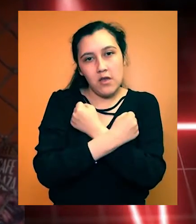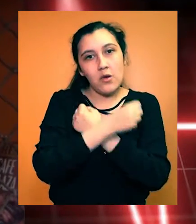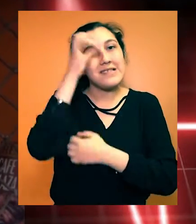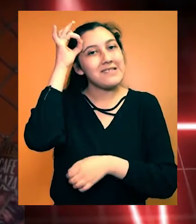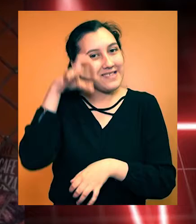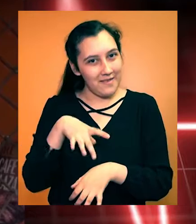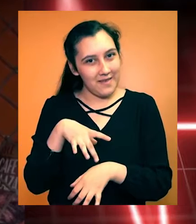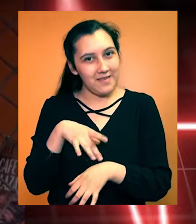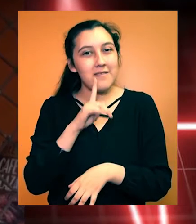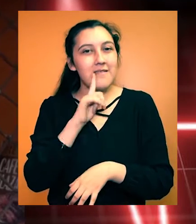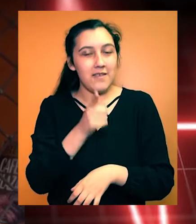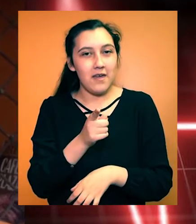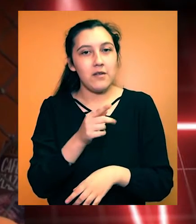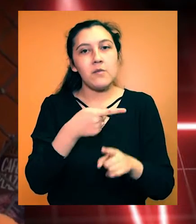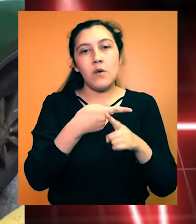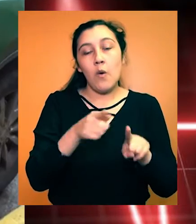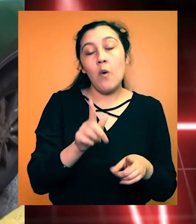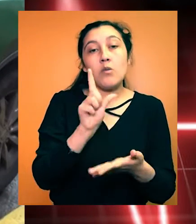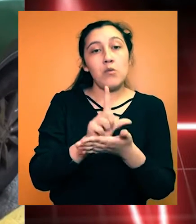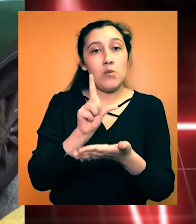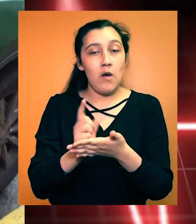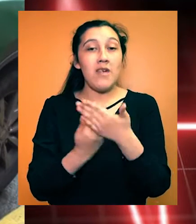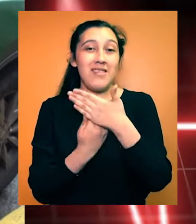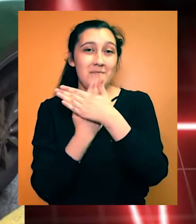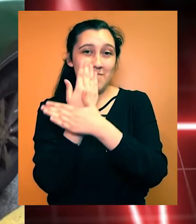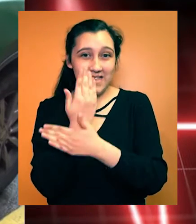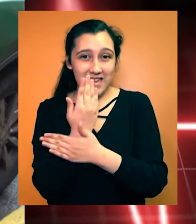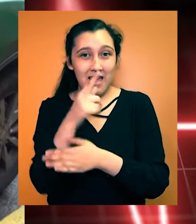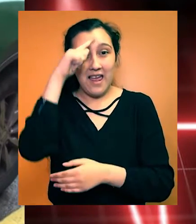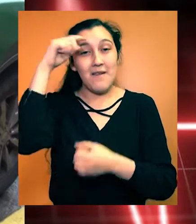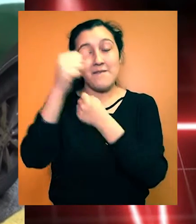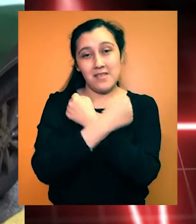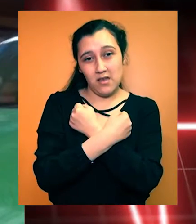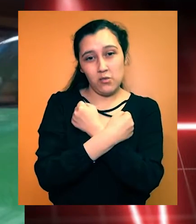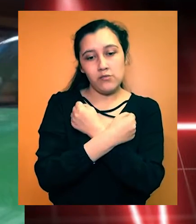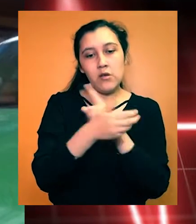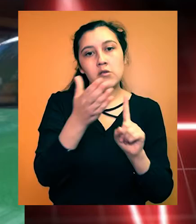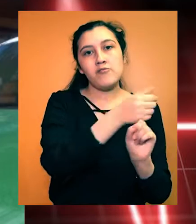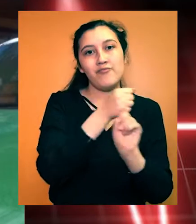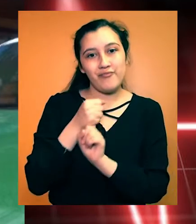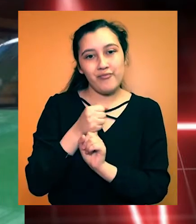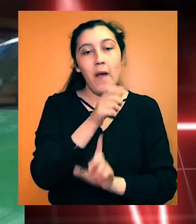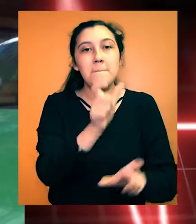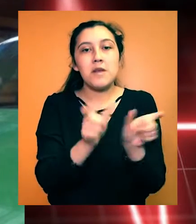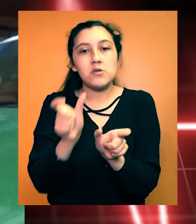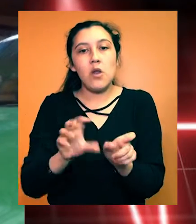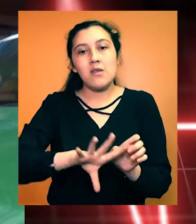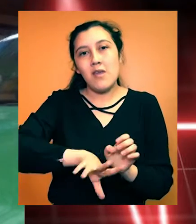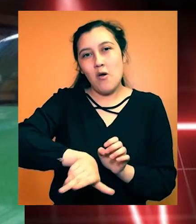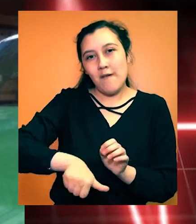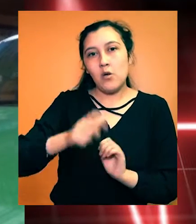así que por lo menos carabineros ya están en antecedentes de eso. En otros dos hechos policiales ocurridos durante la madrugada, carabineros detuvo a